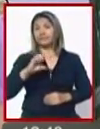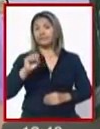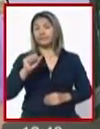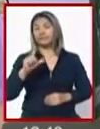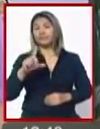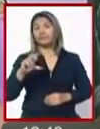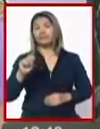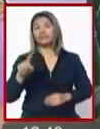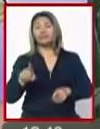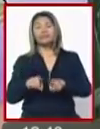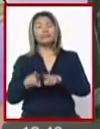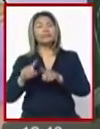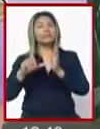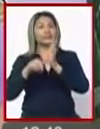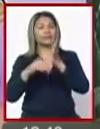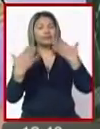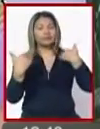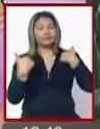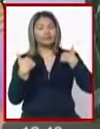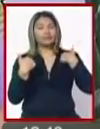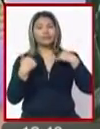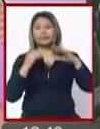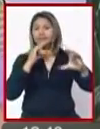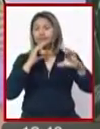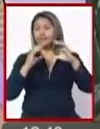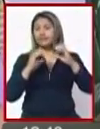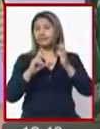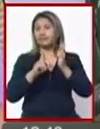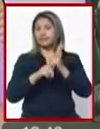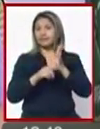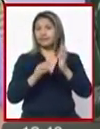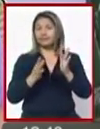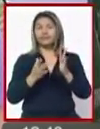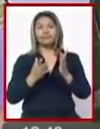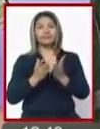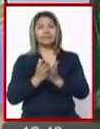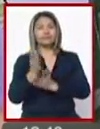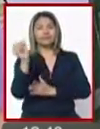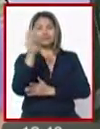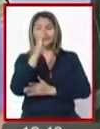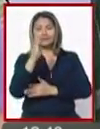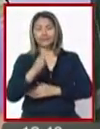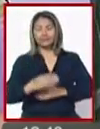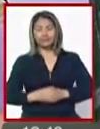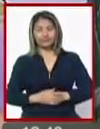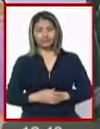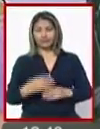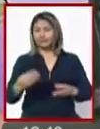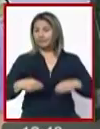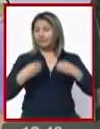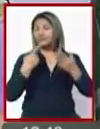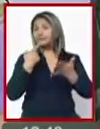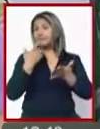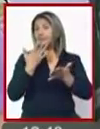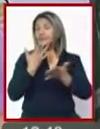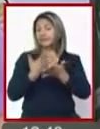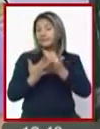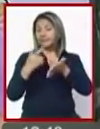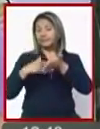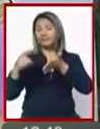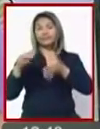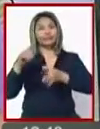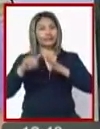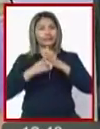Por su parte, luego de que reciba esta comunicación a través de la vía diplomática a Brasil, pues ellos darán su visto bueno. Tienen que analizar